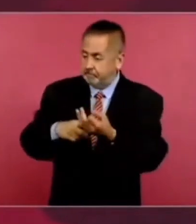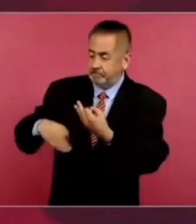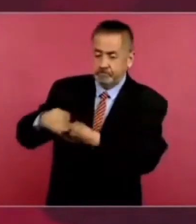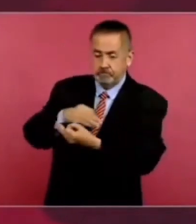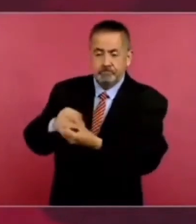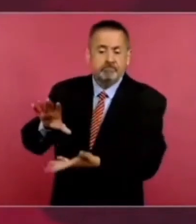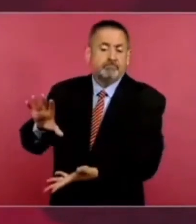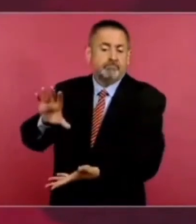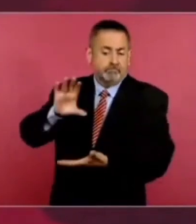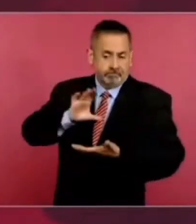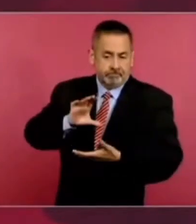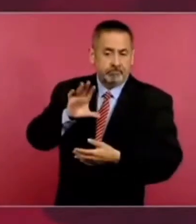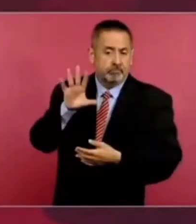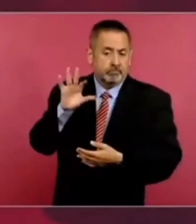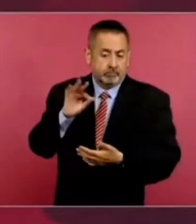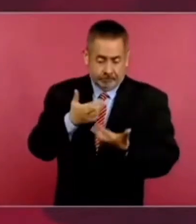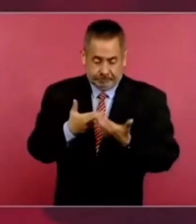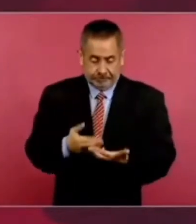De todo el presupuesto,